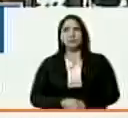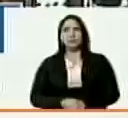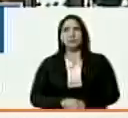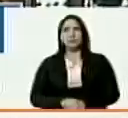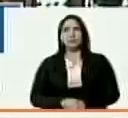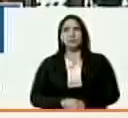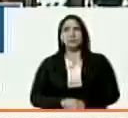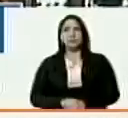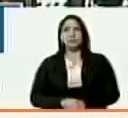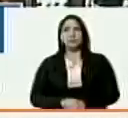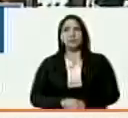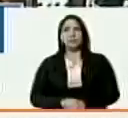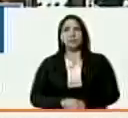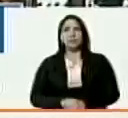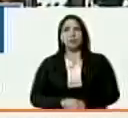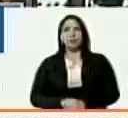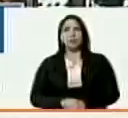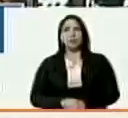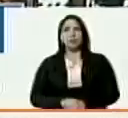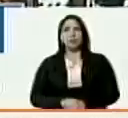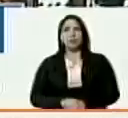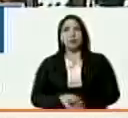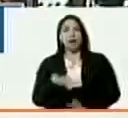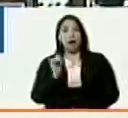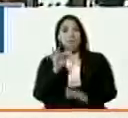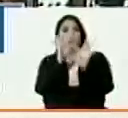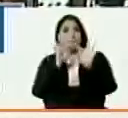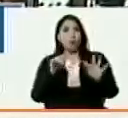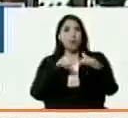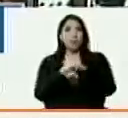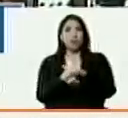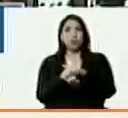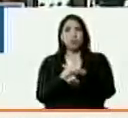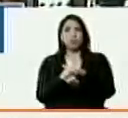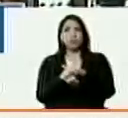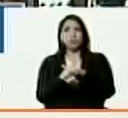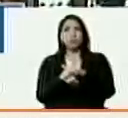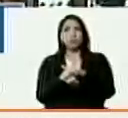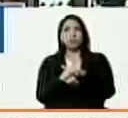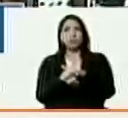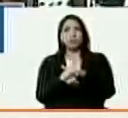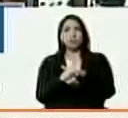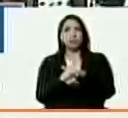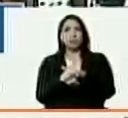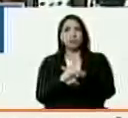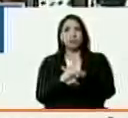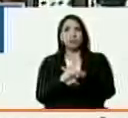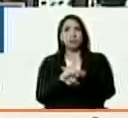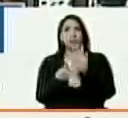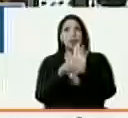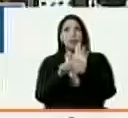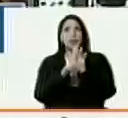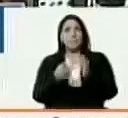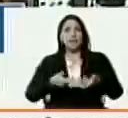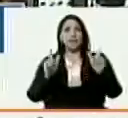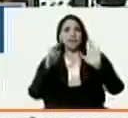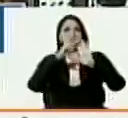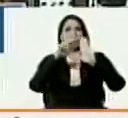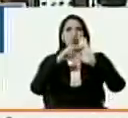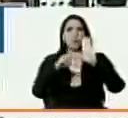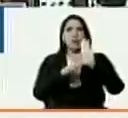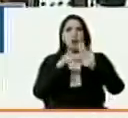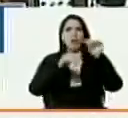Eso, hay un mecanismo interno, según el reglamento, que permite hacer nominal los